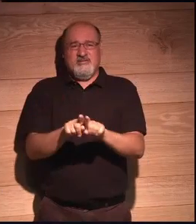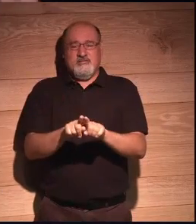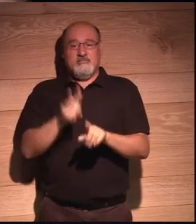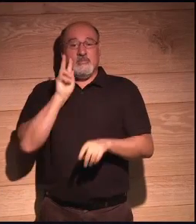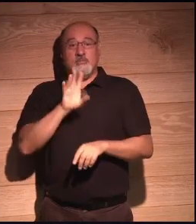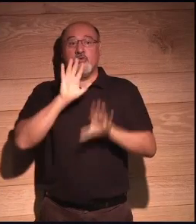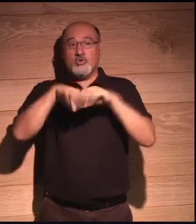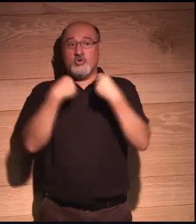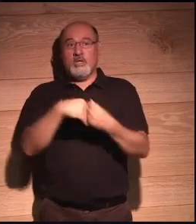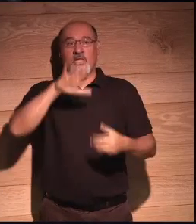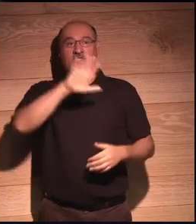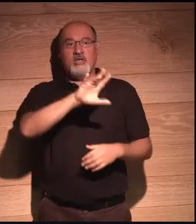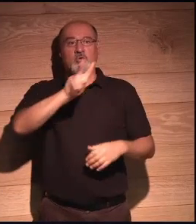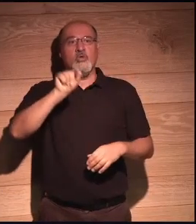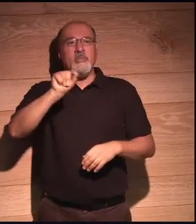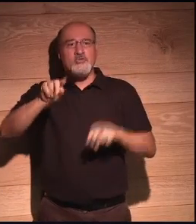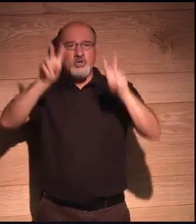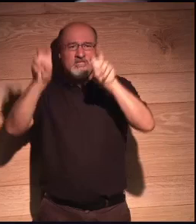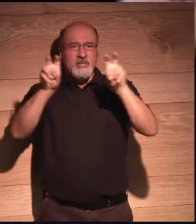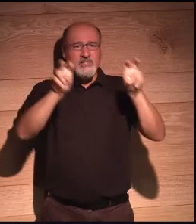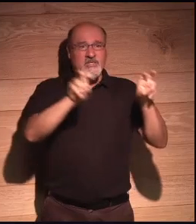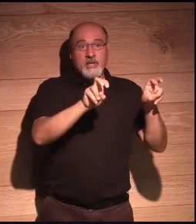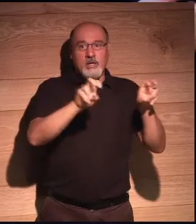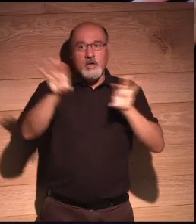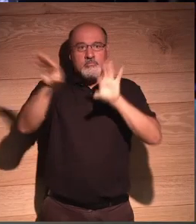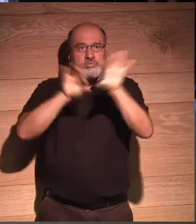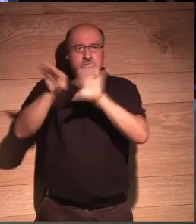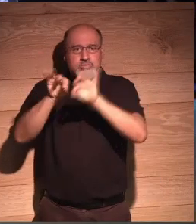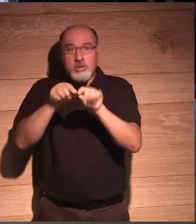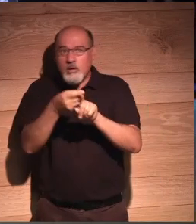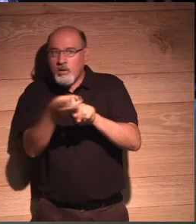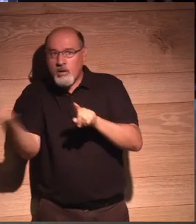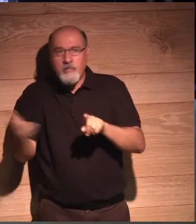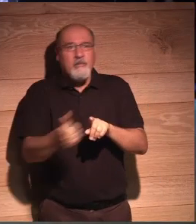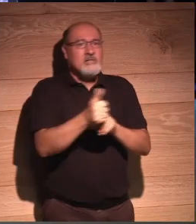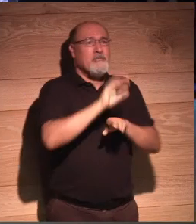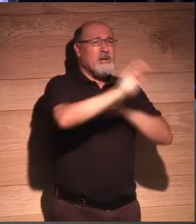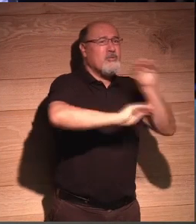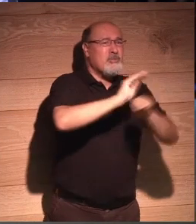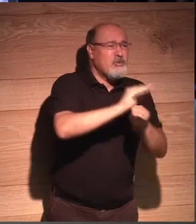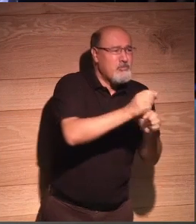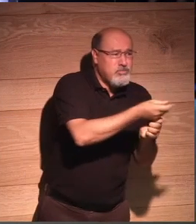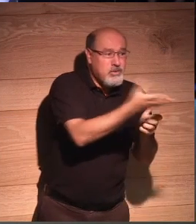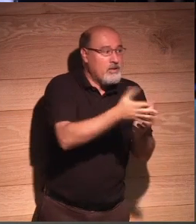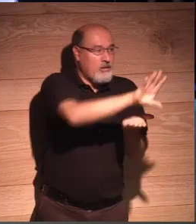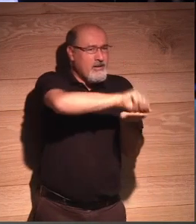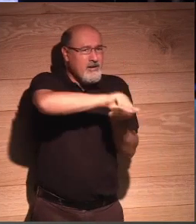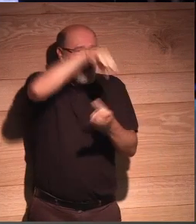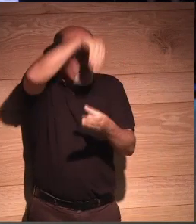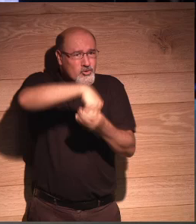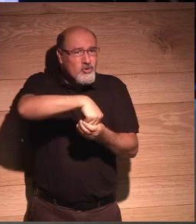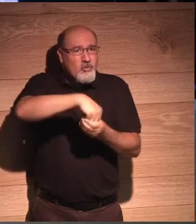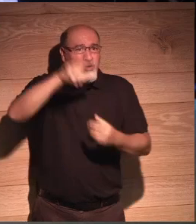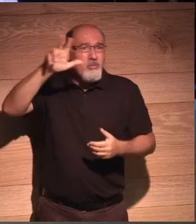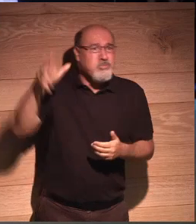visto que en 52 minutos hemos dejado temas fuera, ¿eh? O sea, yo a ellos les pregunté muchísimas más cosas que no están, porque no caben. Bueno, hay que pensar que engañar